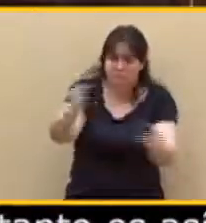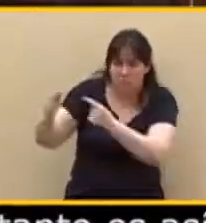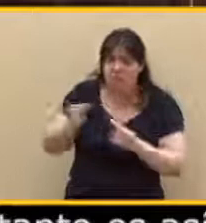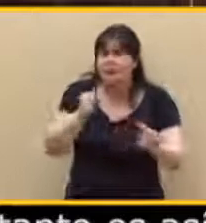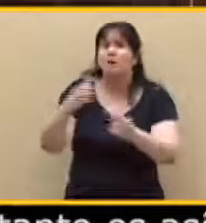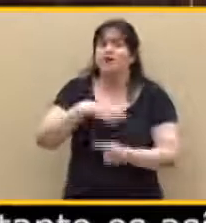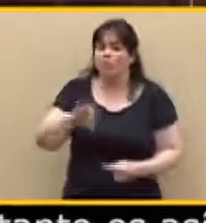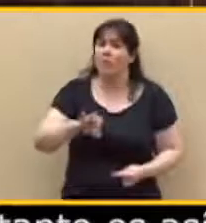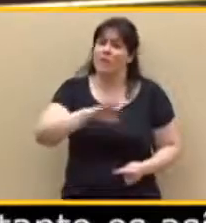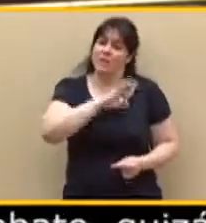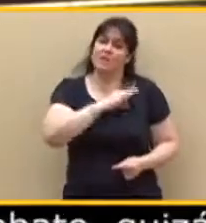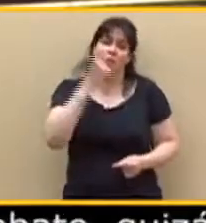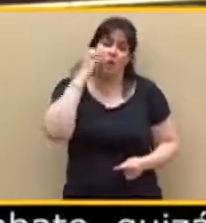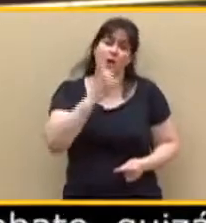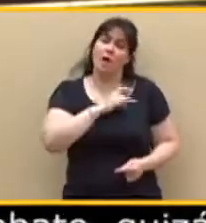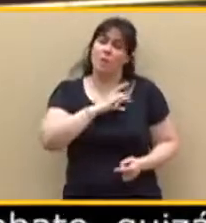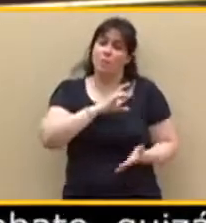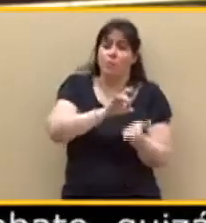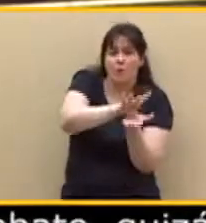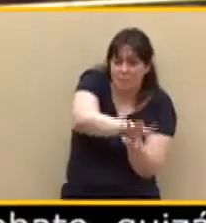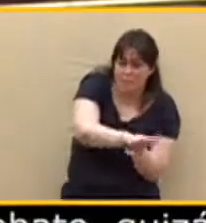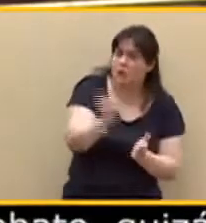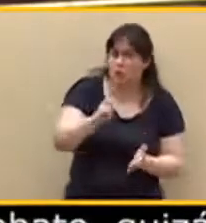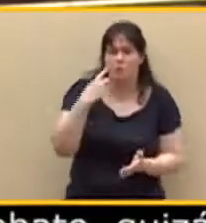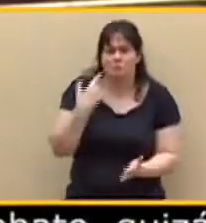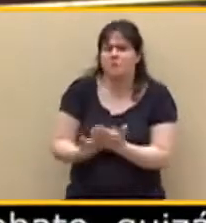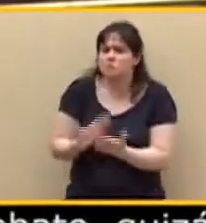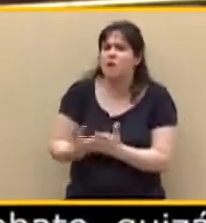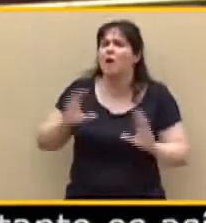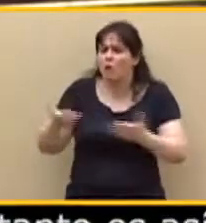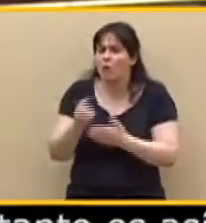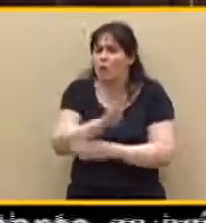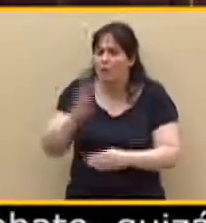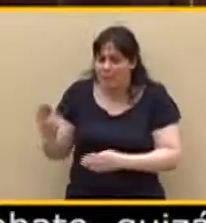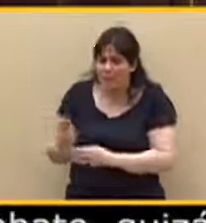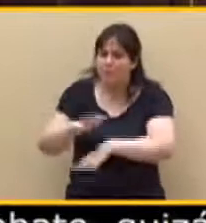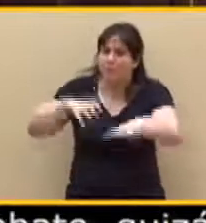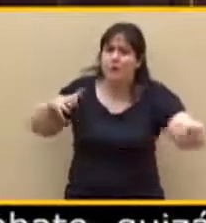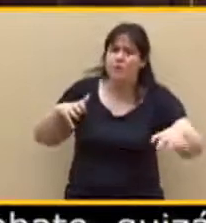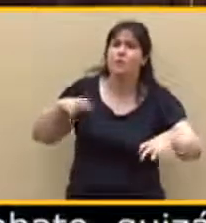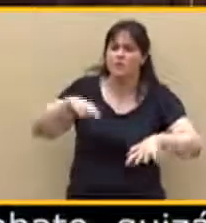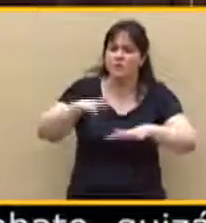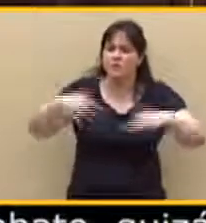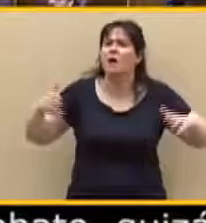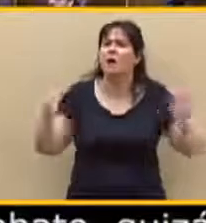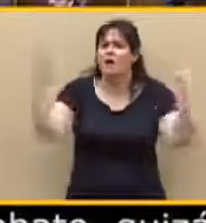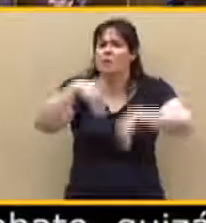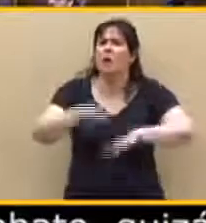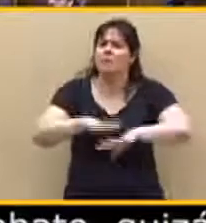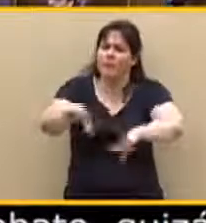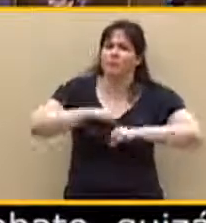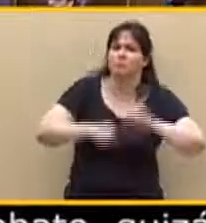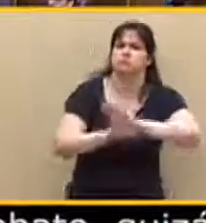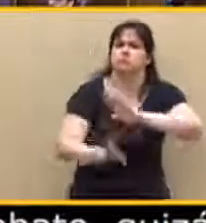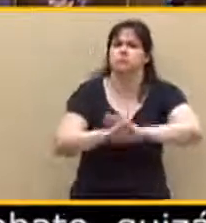Rajoy de la Moncloa, pero va a permitir demostrar que el Partido Popular ya no tiene la mayoría de esta Cámara para seguir al frente del Gobierno, señorías. Lo